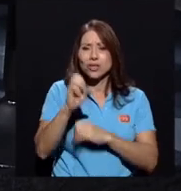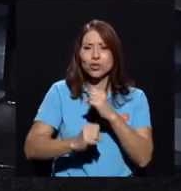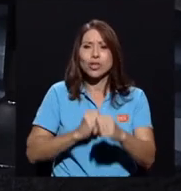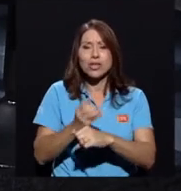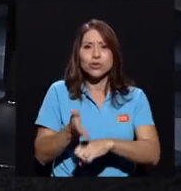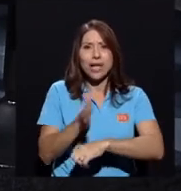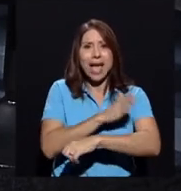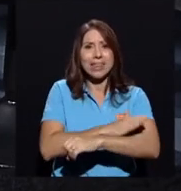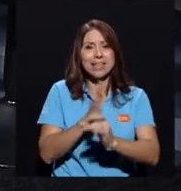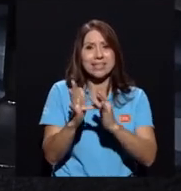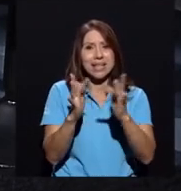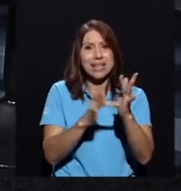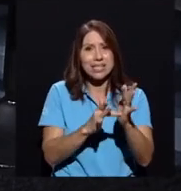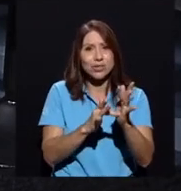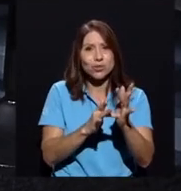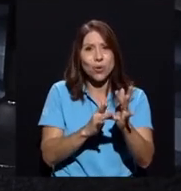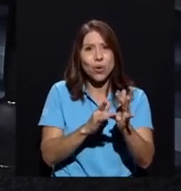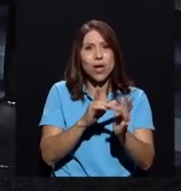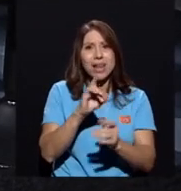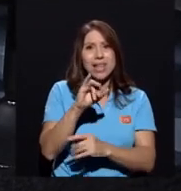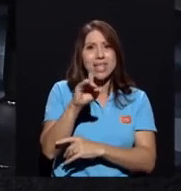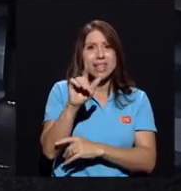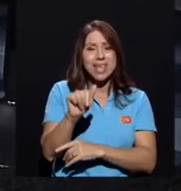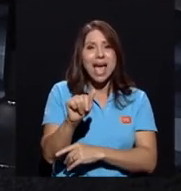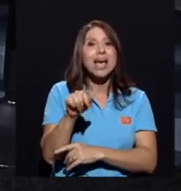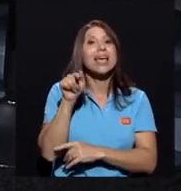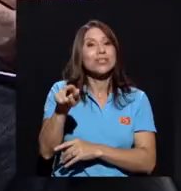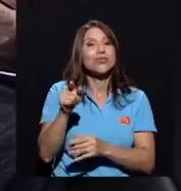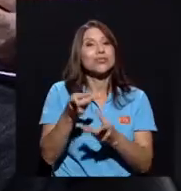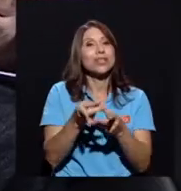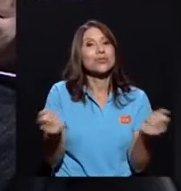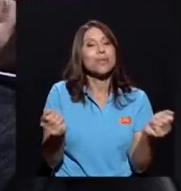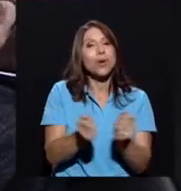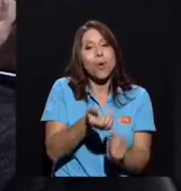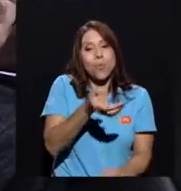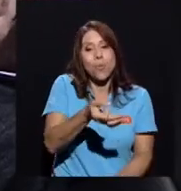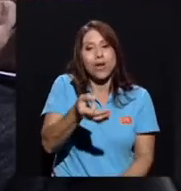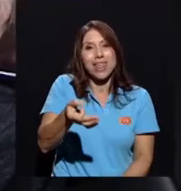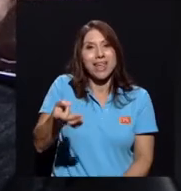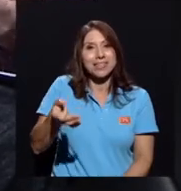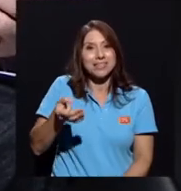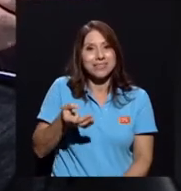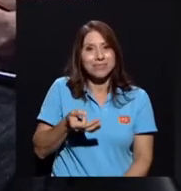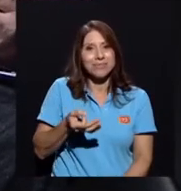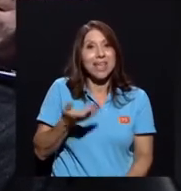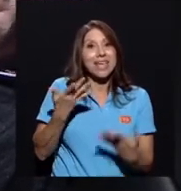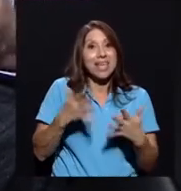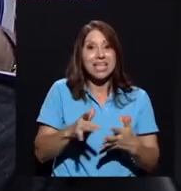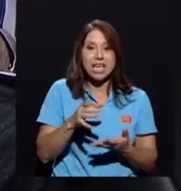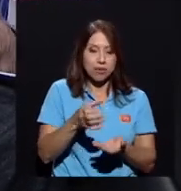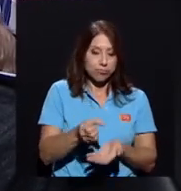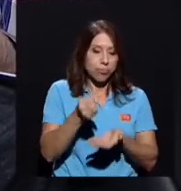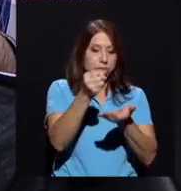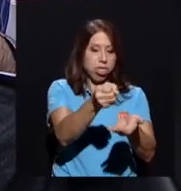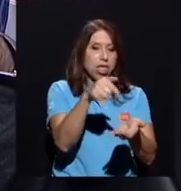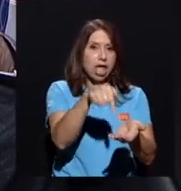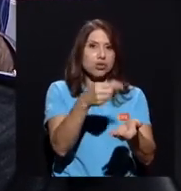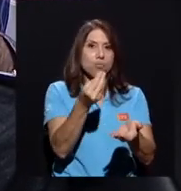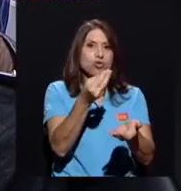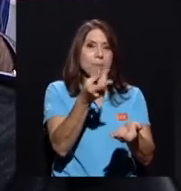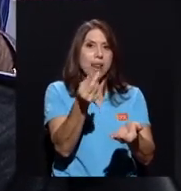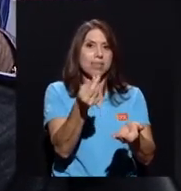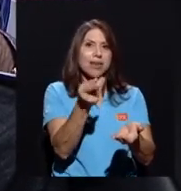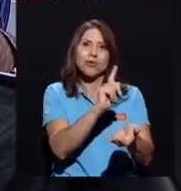resuelve con las monedas que ya no es un montón de plata sino un círculo de plata o de oro o de algún material